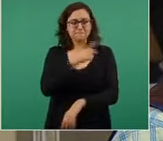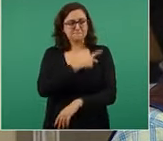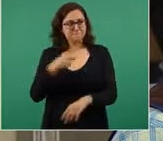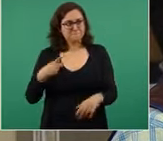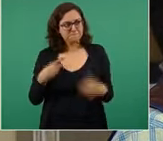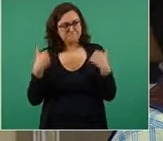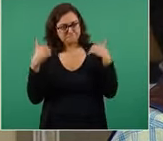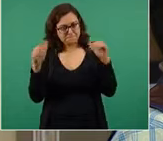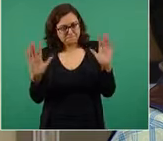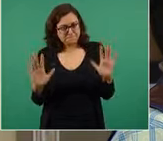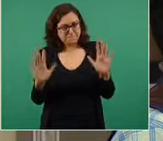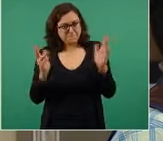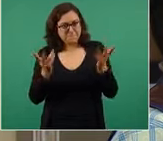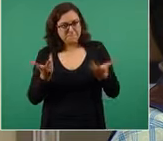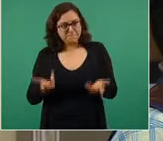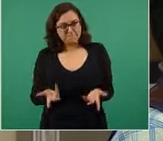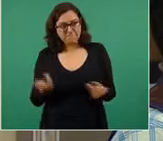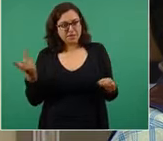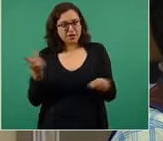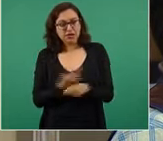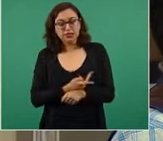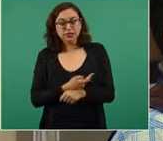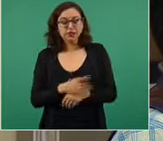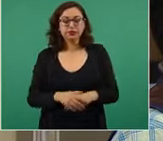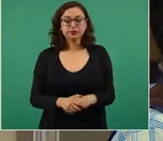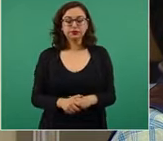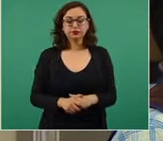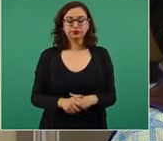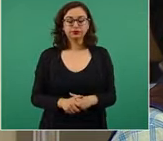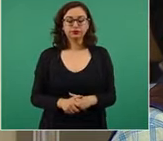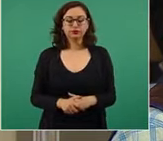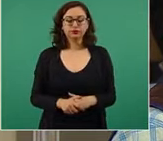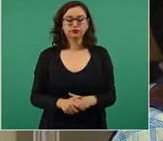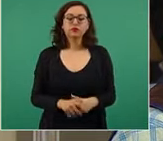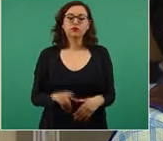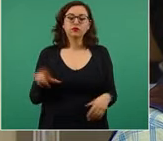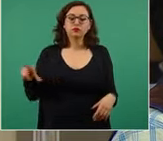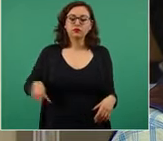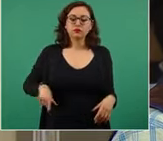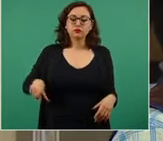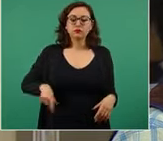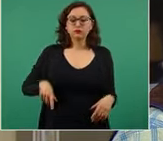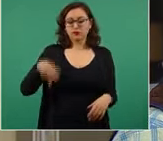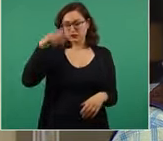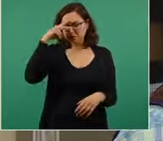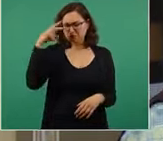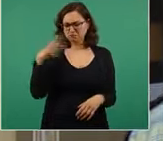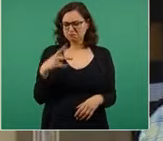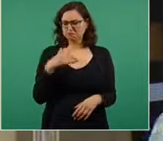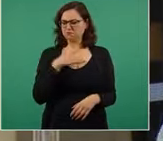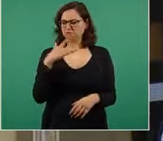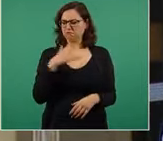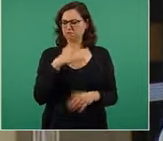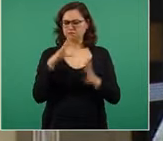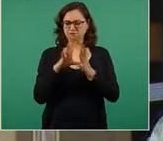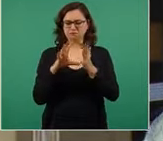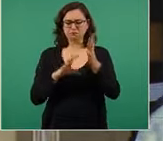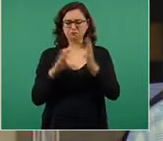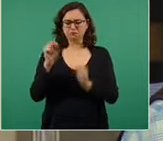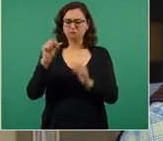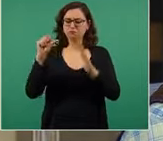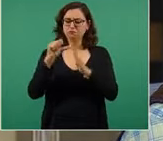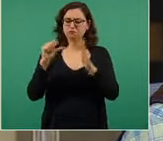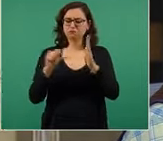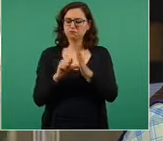Unidos. La pregunta es, ¿el gobierno de México puede aplicar el artículo constitucional